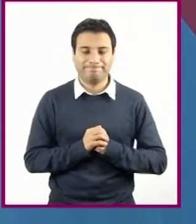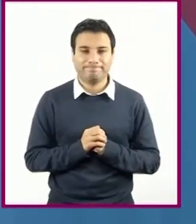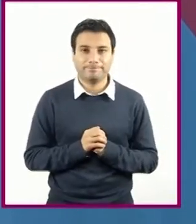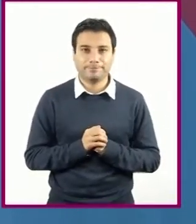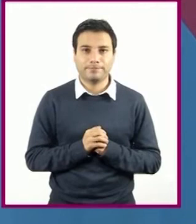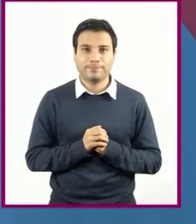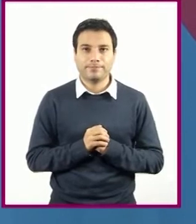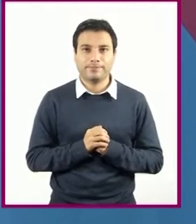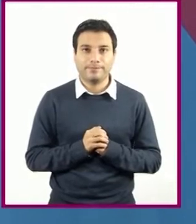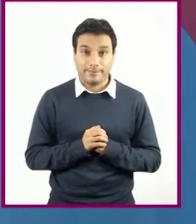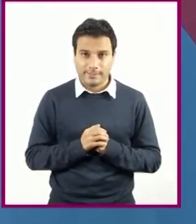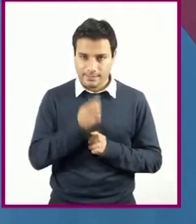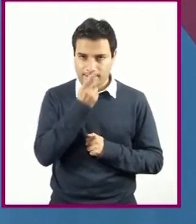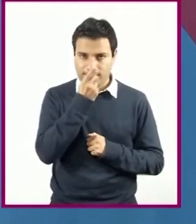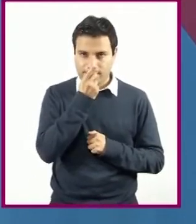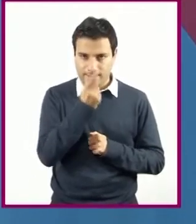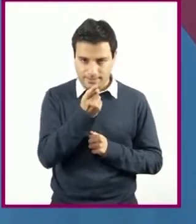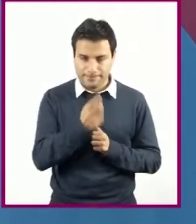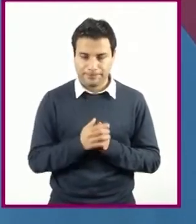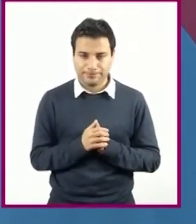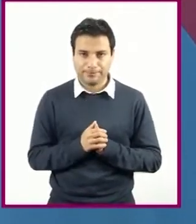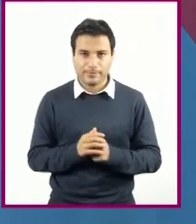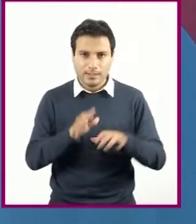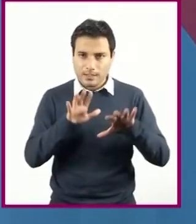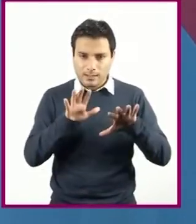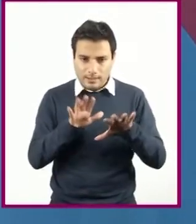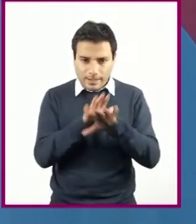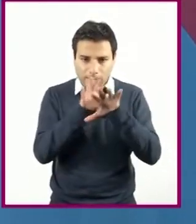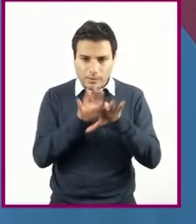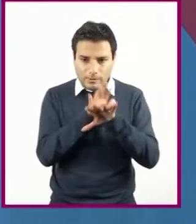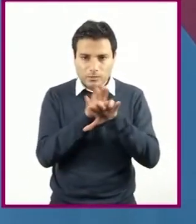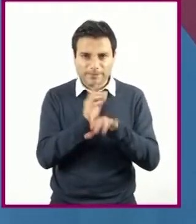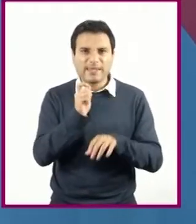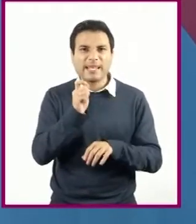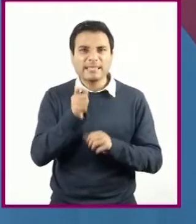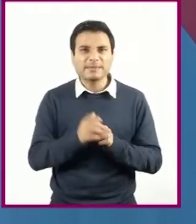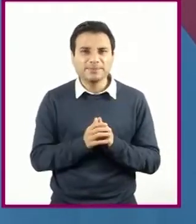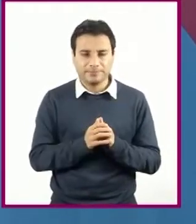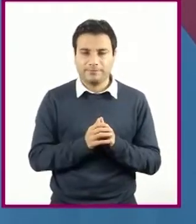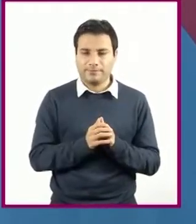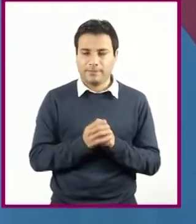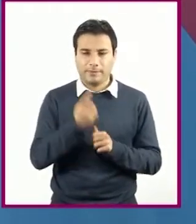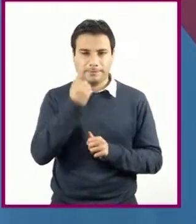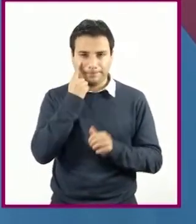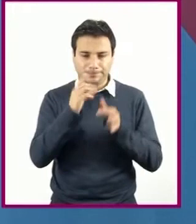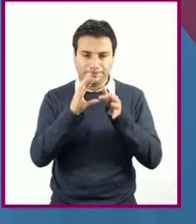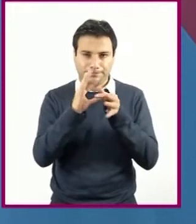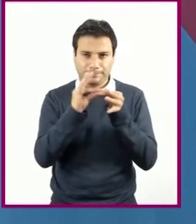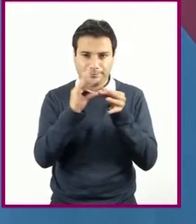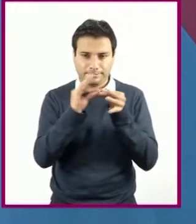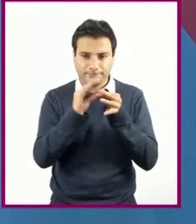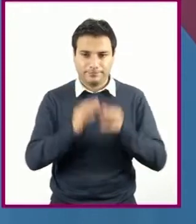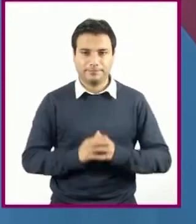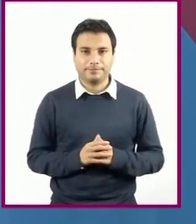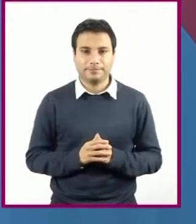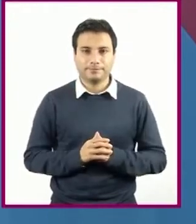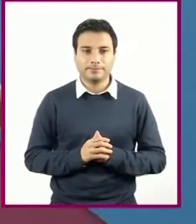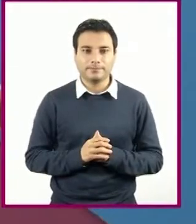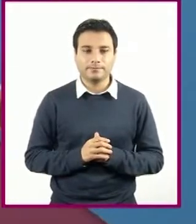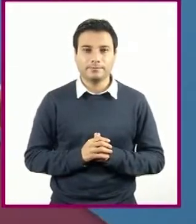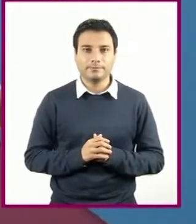1875-1914, sintetiza las grandes transformaciones que sufrió Europa en el periodo que nos ha tocado estudiar en esta